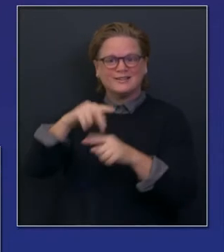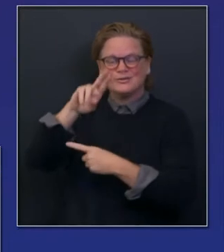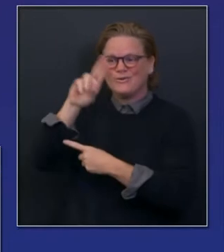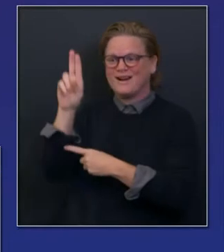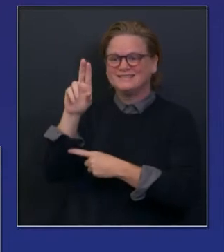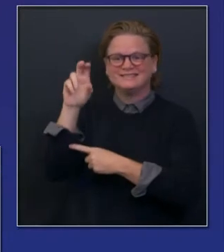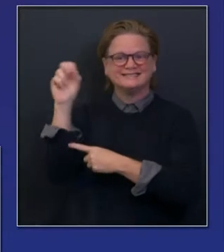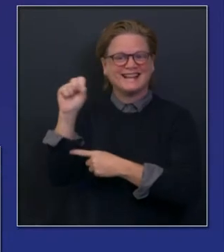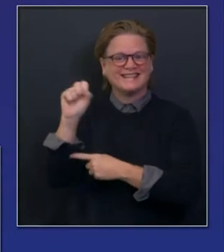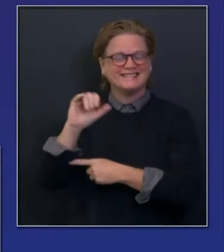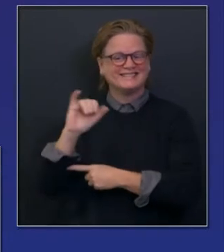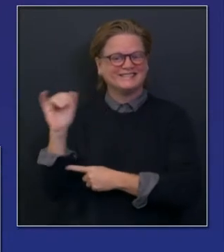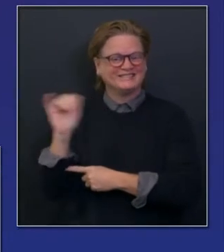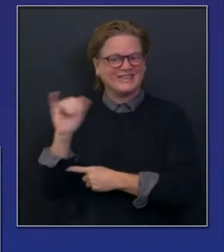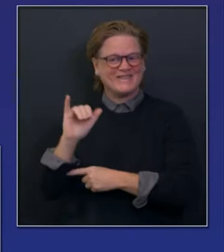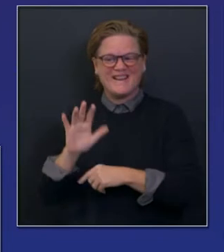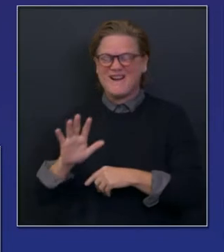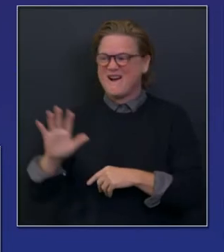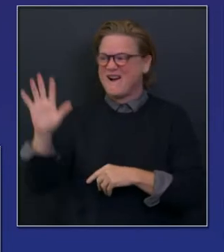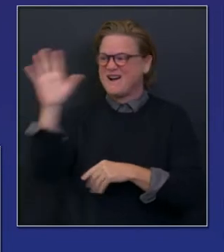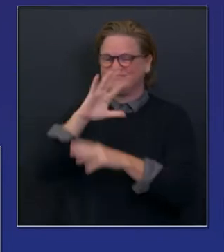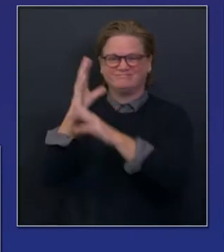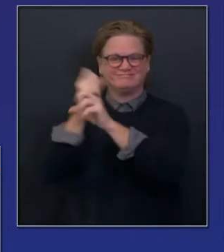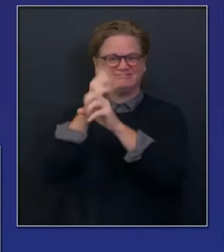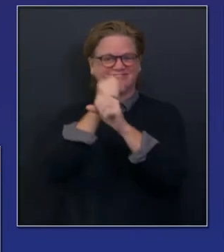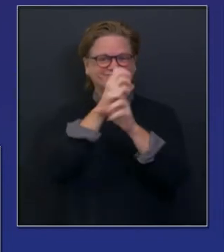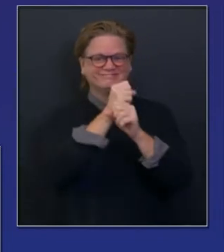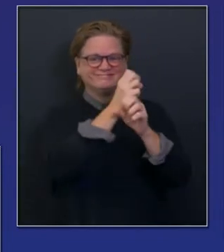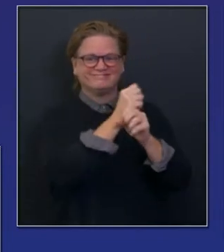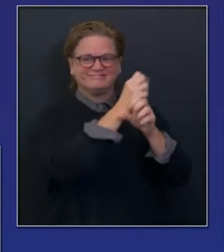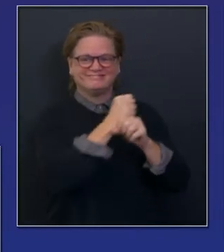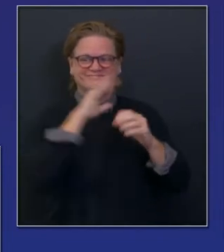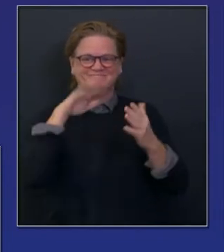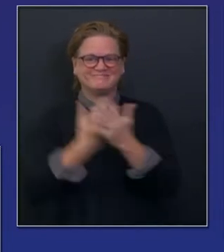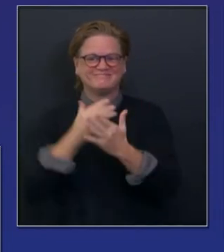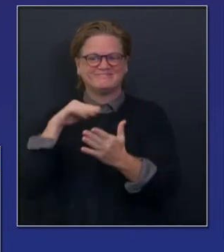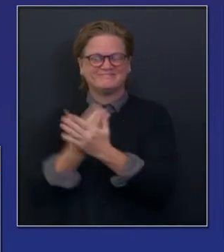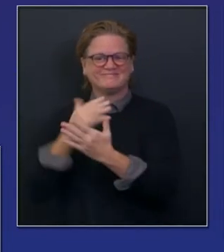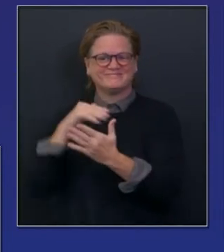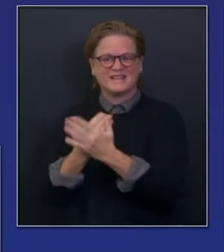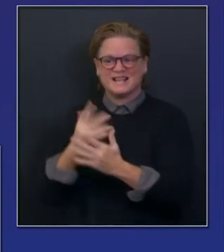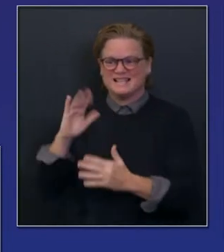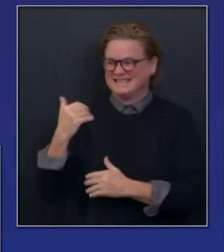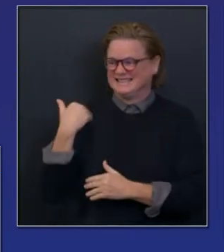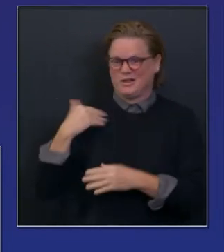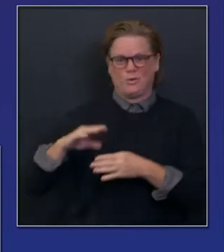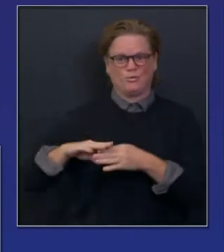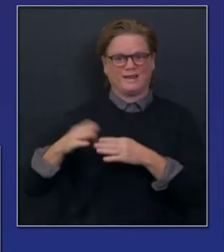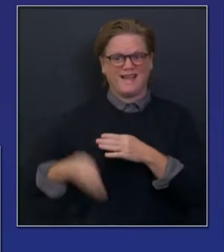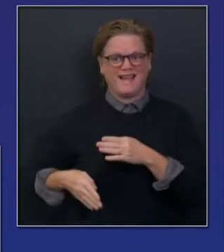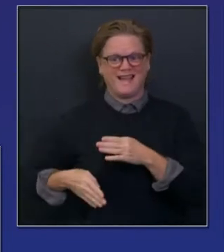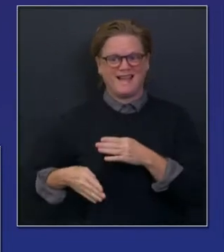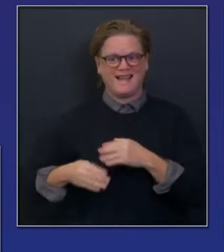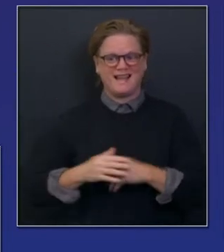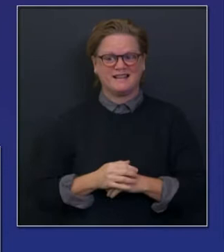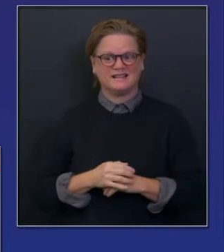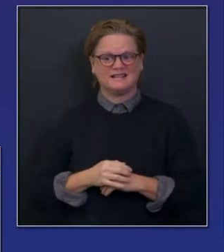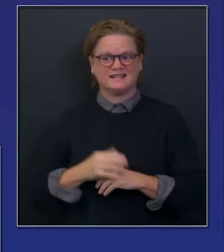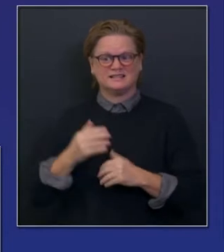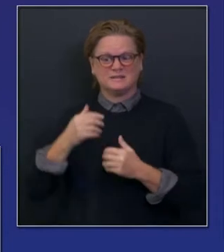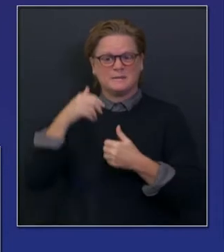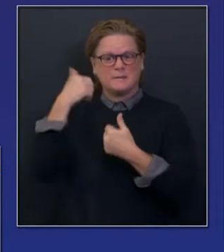Estados Unidos. Ayer apenas recibimos noticia, este fin de semana más bien, de